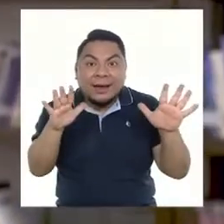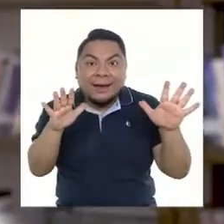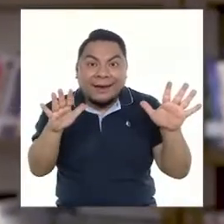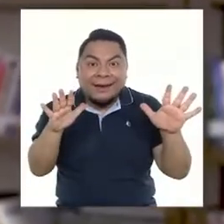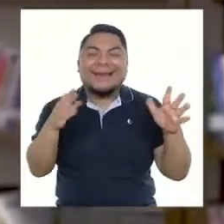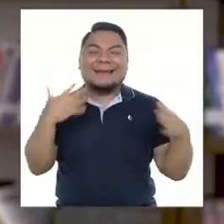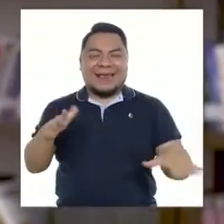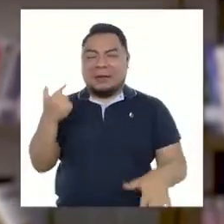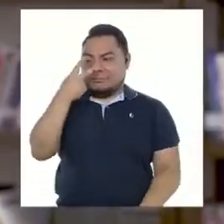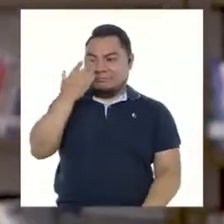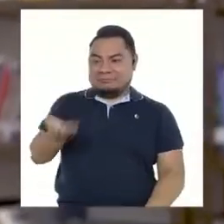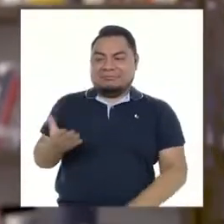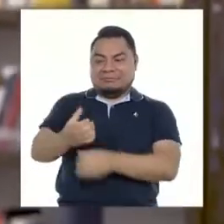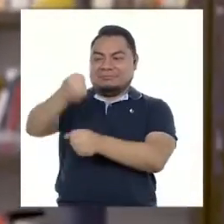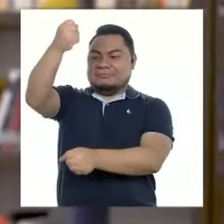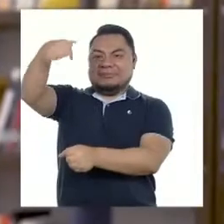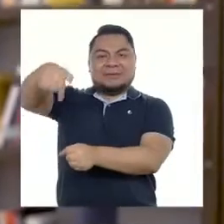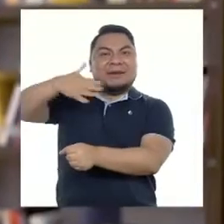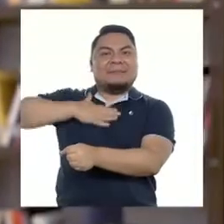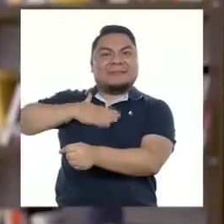Miren, aquí yo tengo el mío.